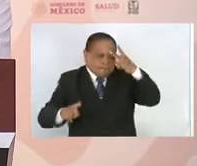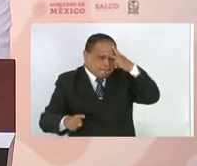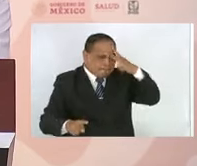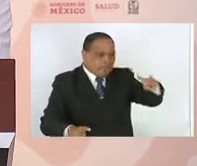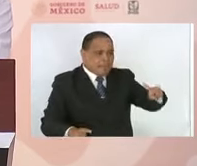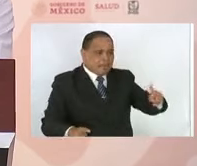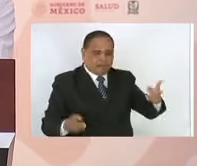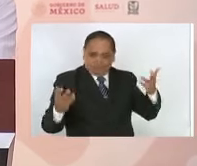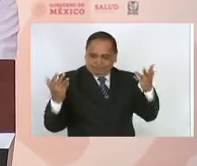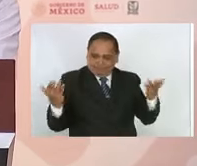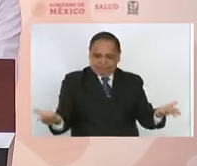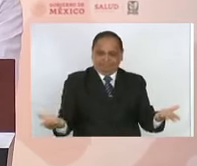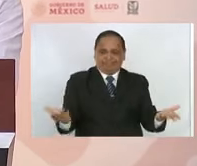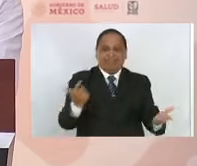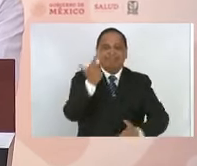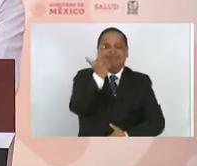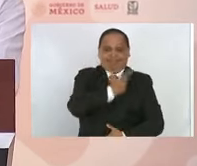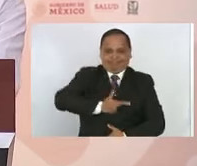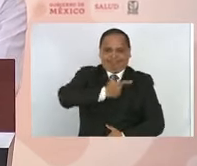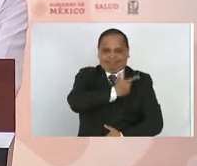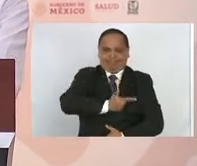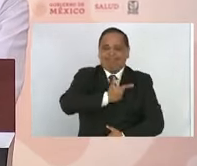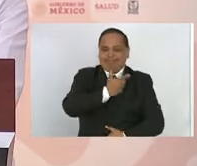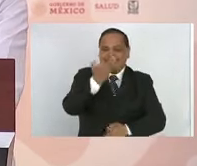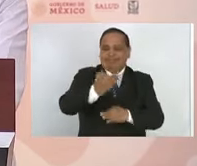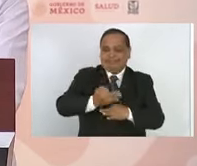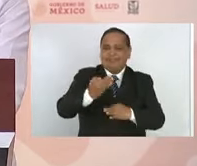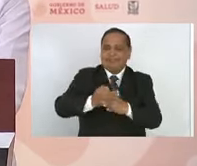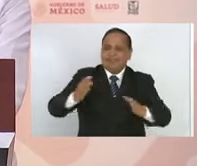mucho gusto participar en este acto,